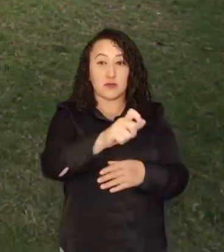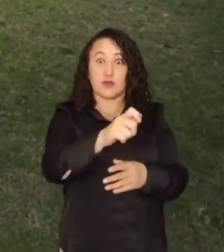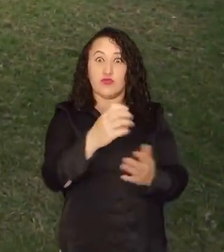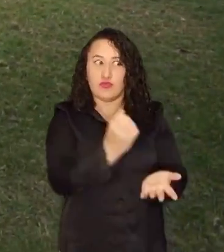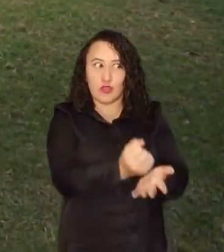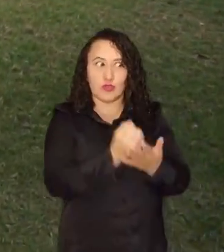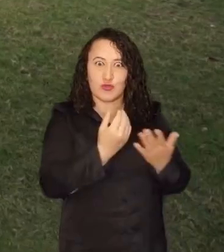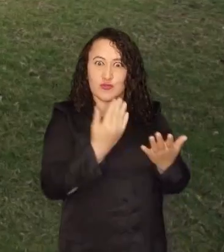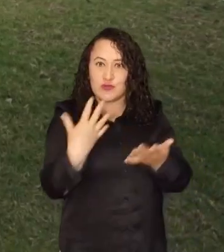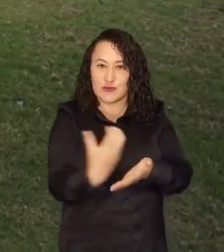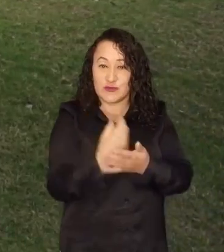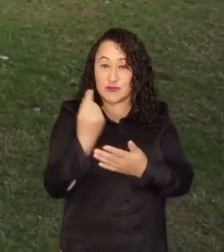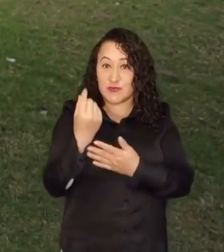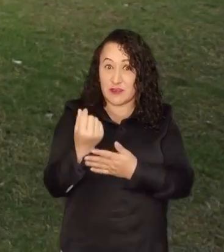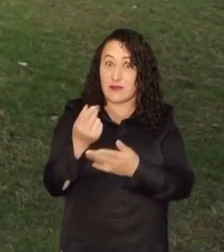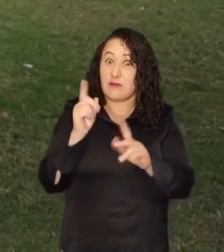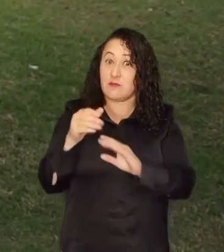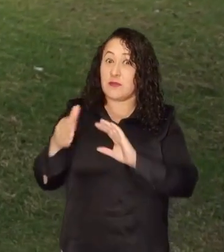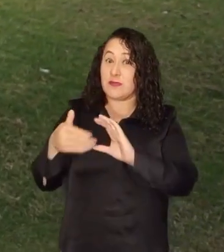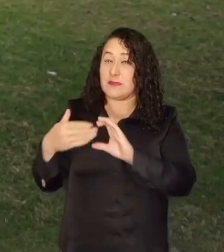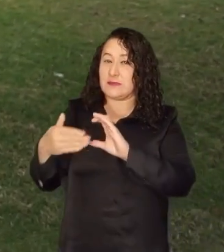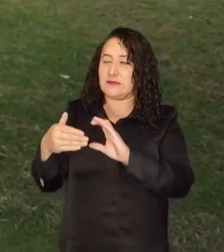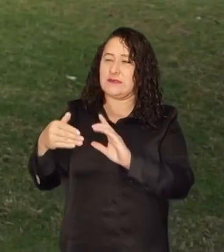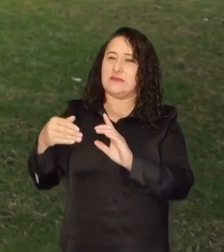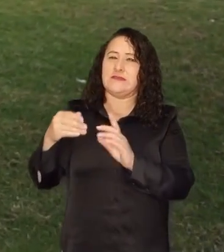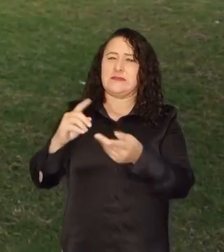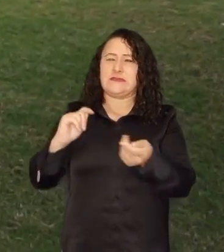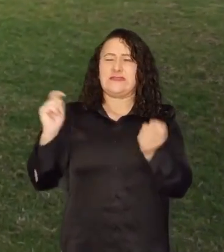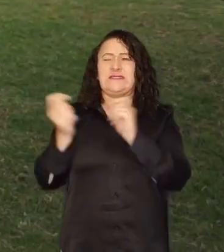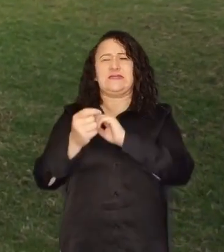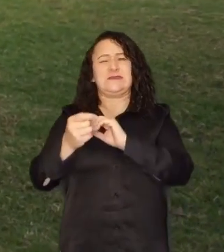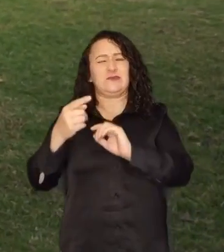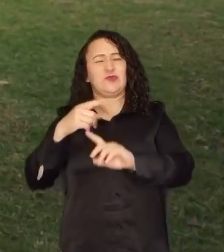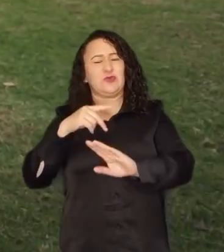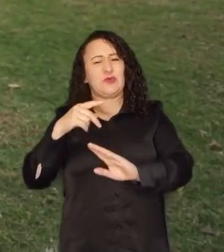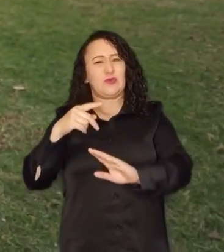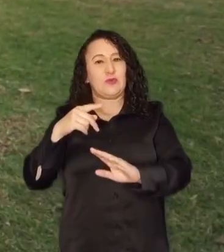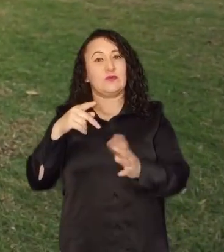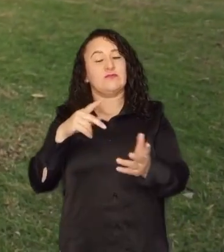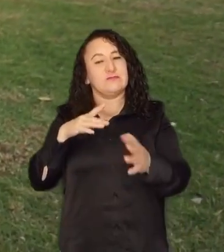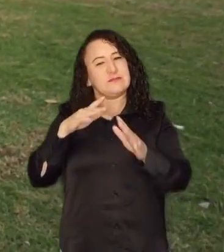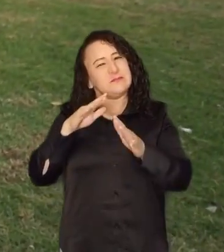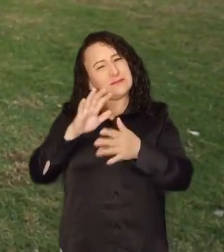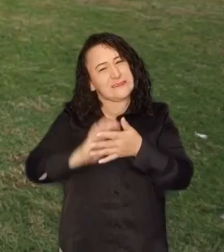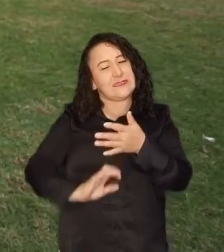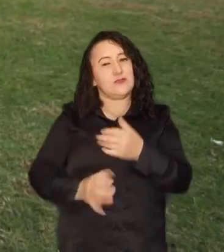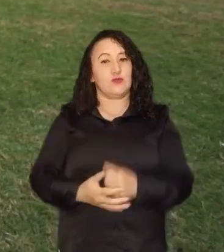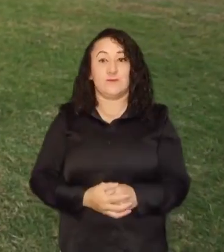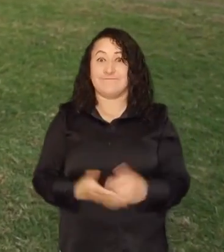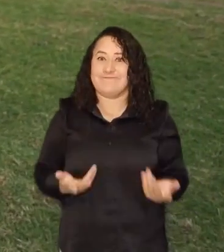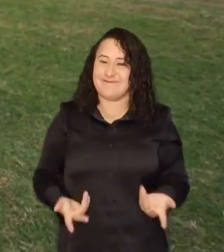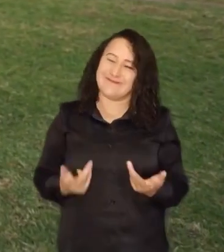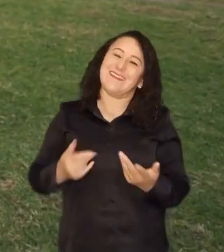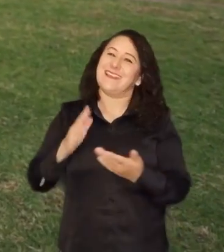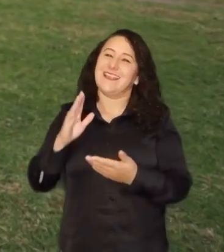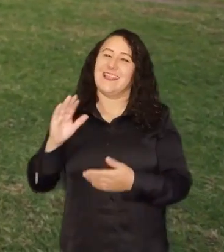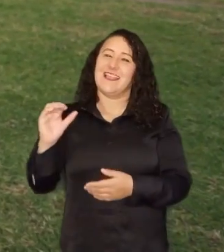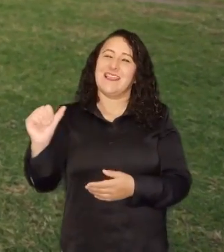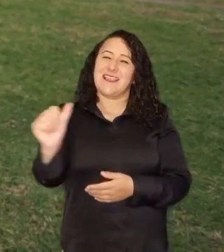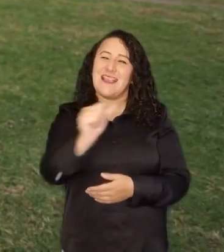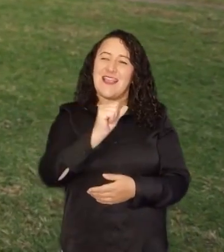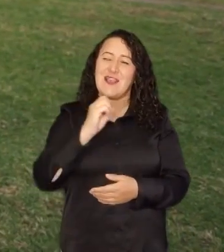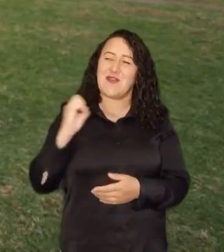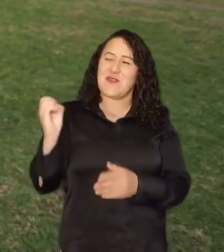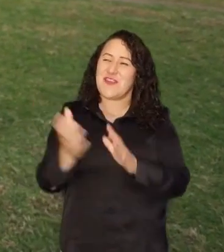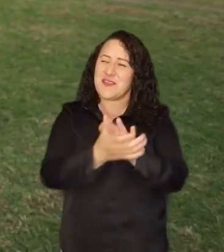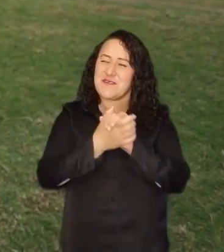para compartir con ustedes las diferentes experiencias y vivencias de nuestra familia ICA en esa labor de prevención, vigilancia y control de